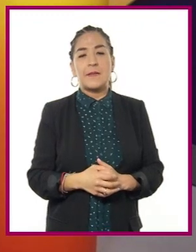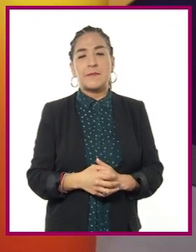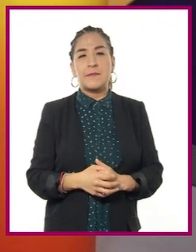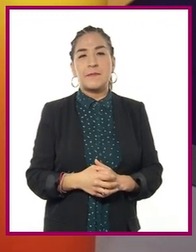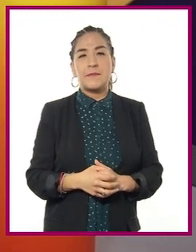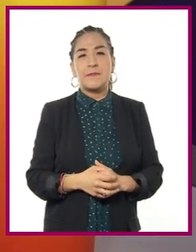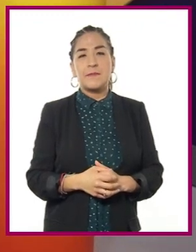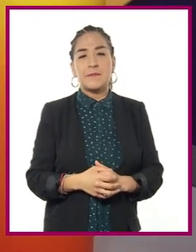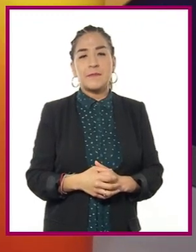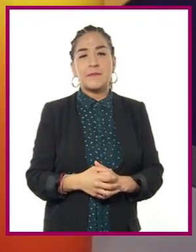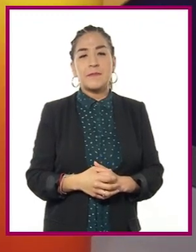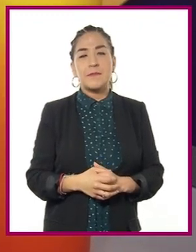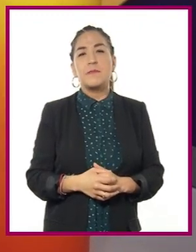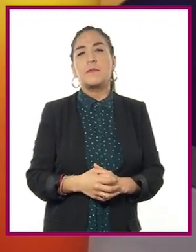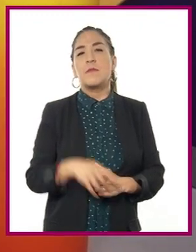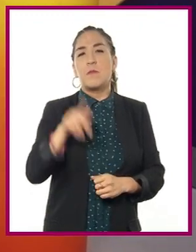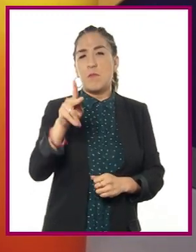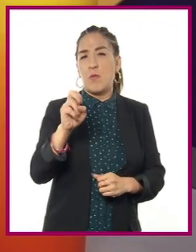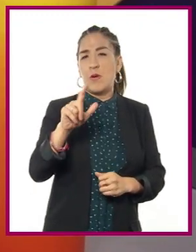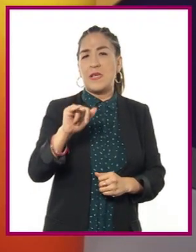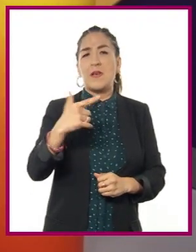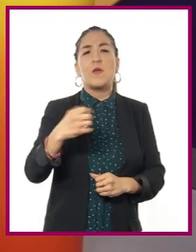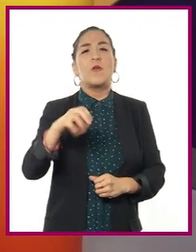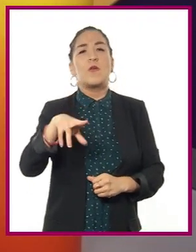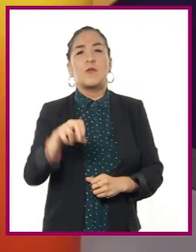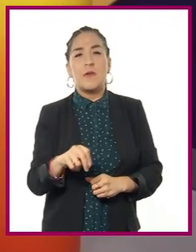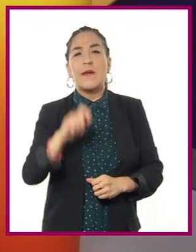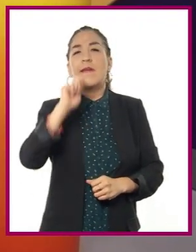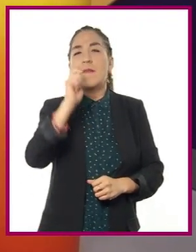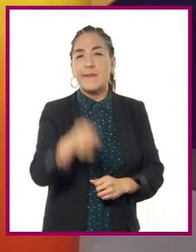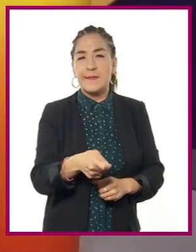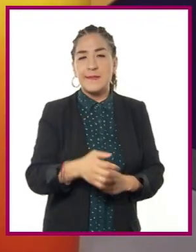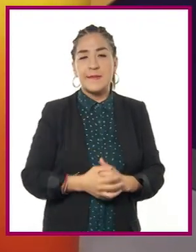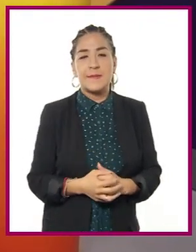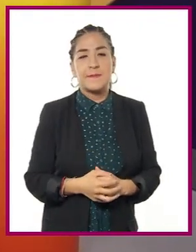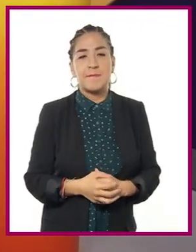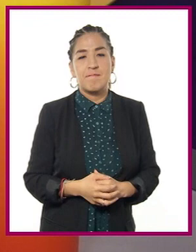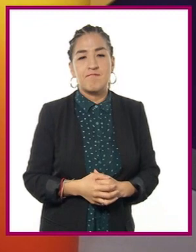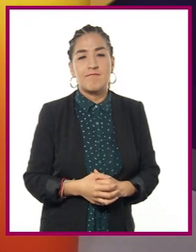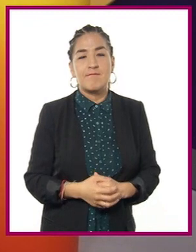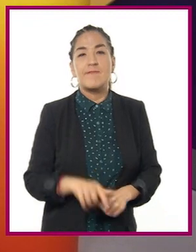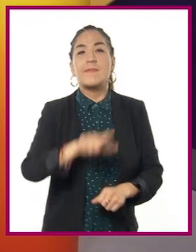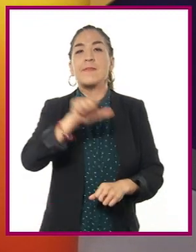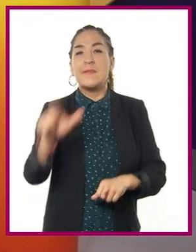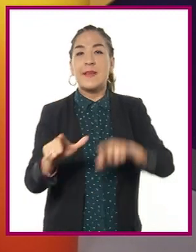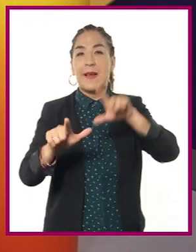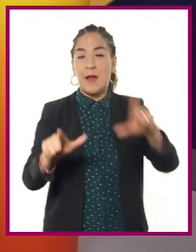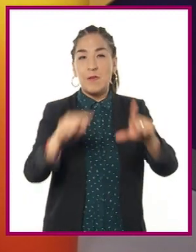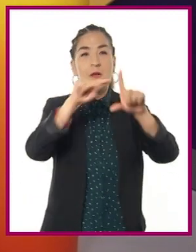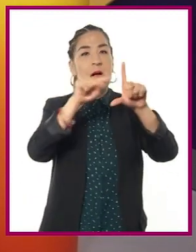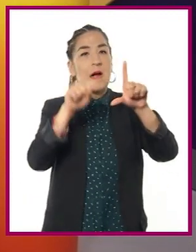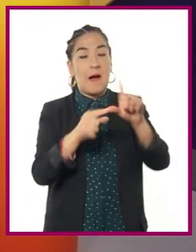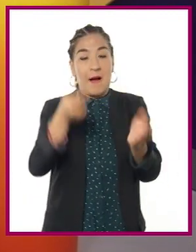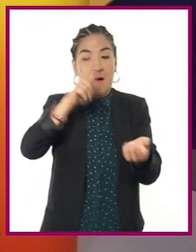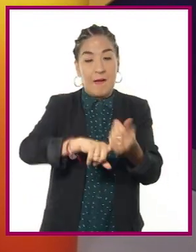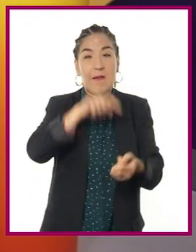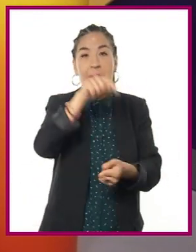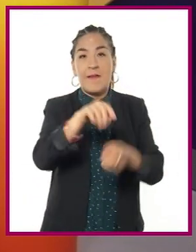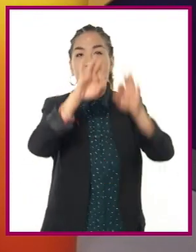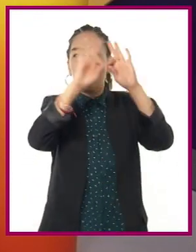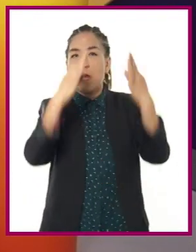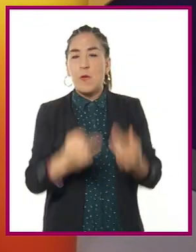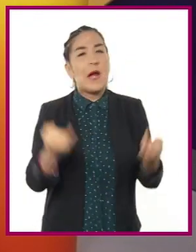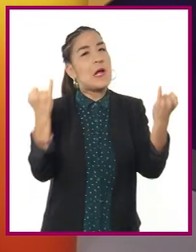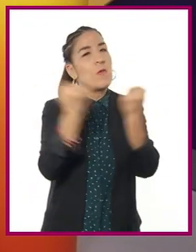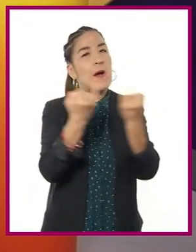Se afirma así que los polígonos regulares son aquellos cuyos lados y ángulos interiores son